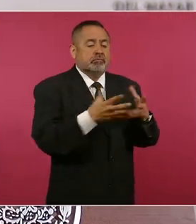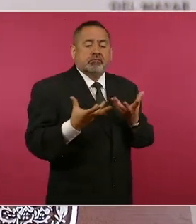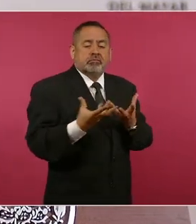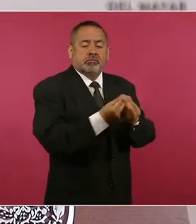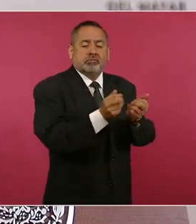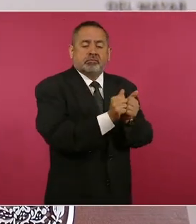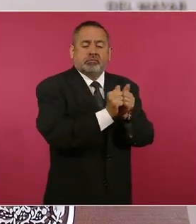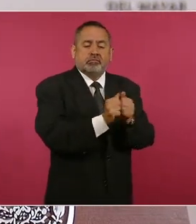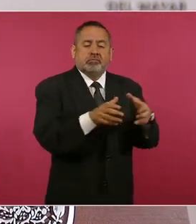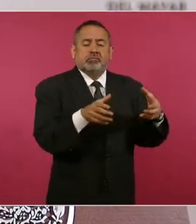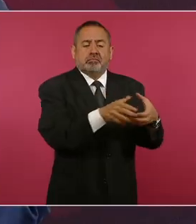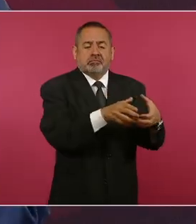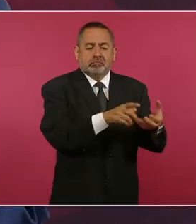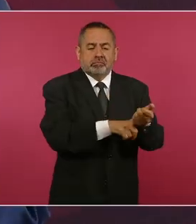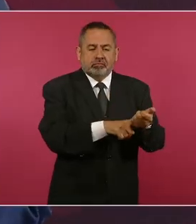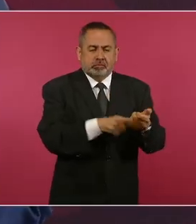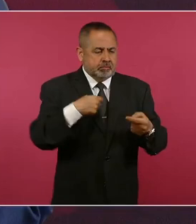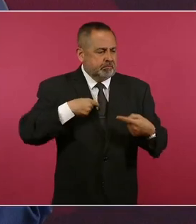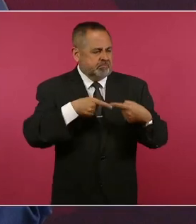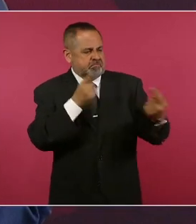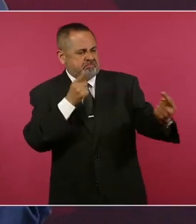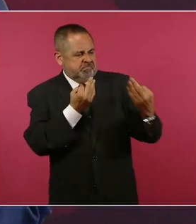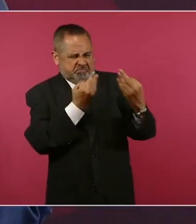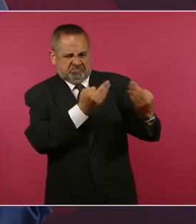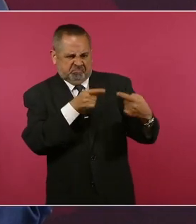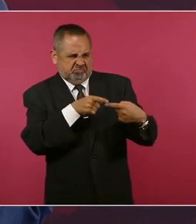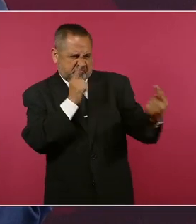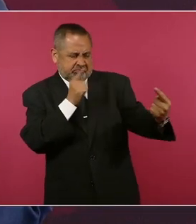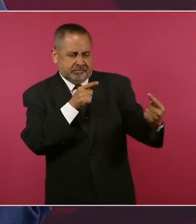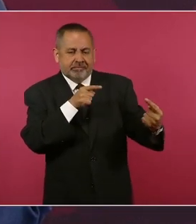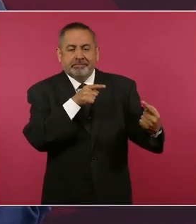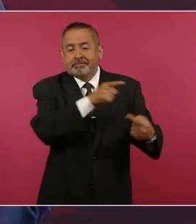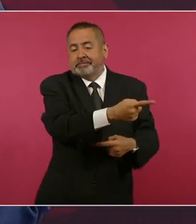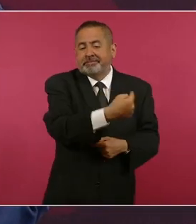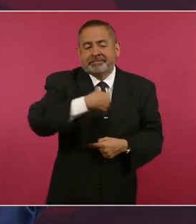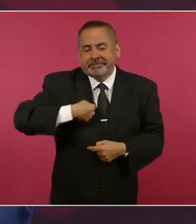conservador al que nosotros enfrentamos,